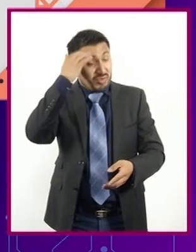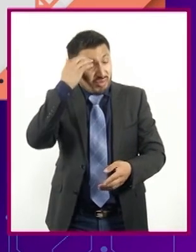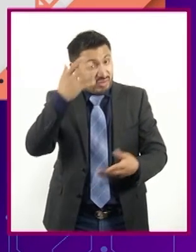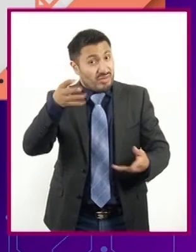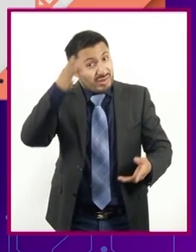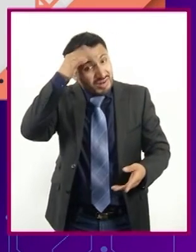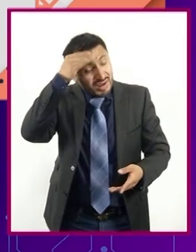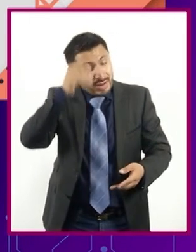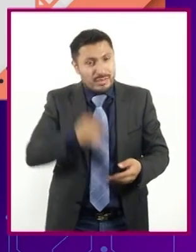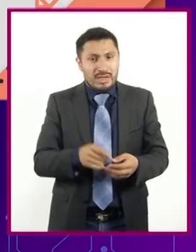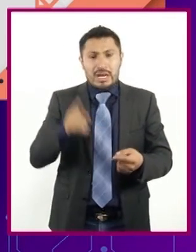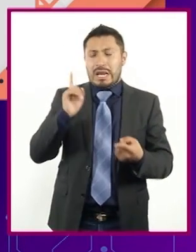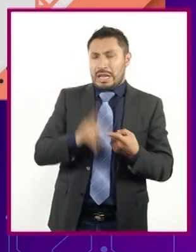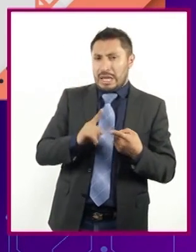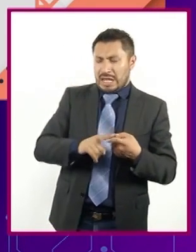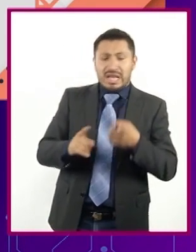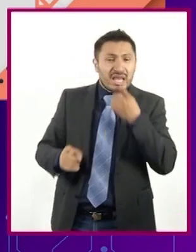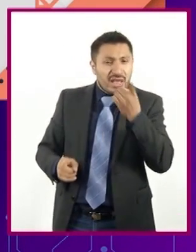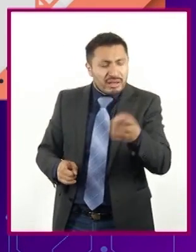¿Quiénes los dicen?